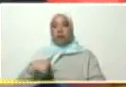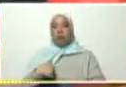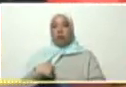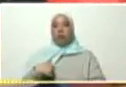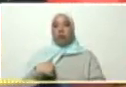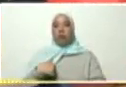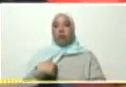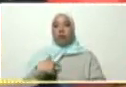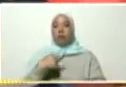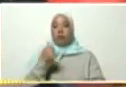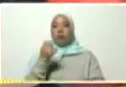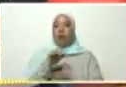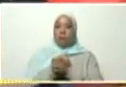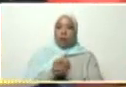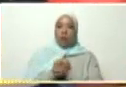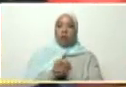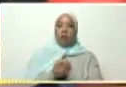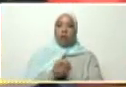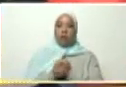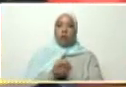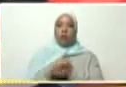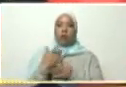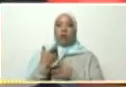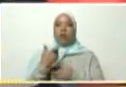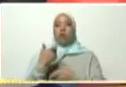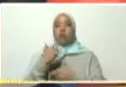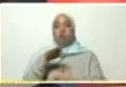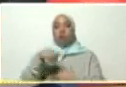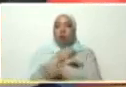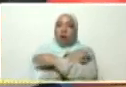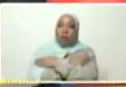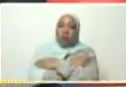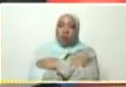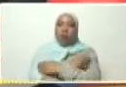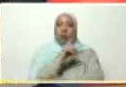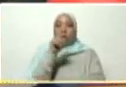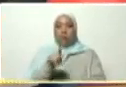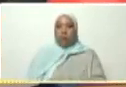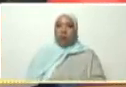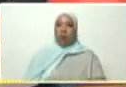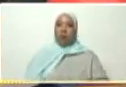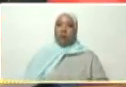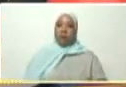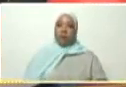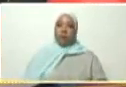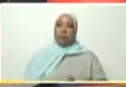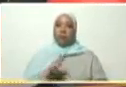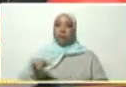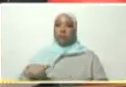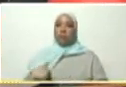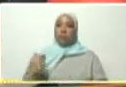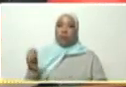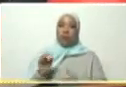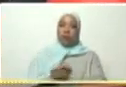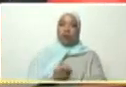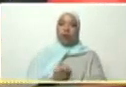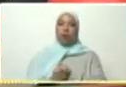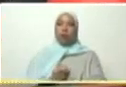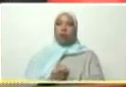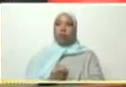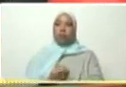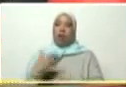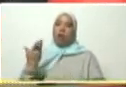les estén dando una mano les aprieto las manos y los abrazos además no solo les aprieto la mano que ya es